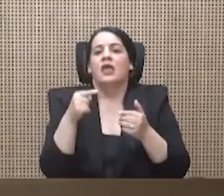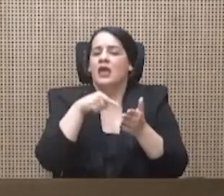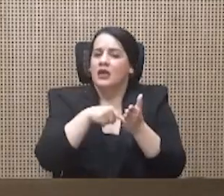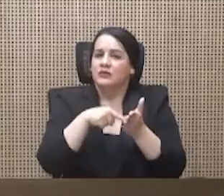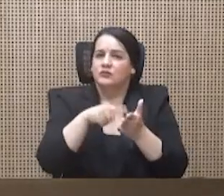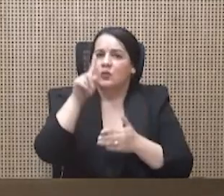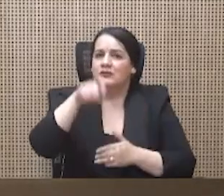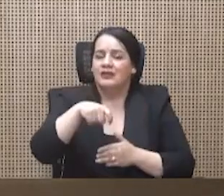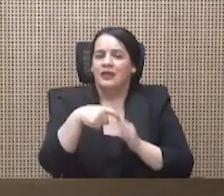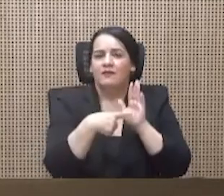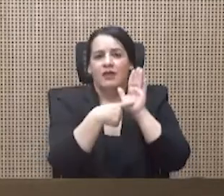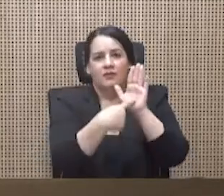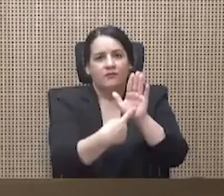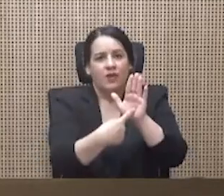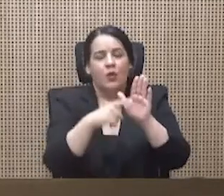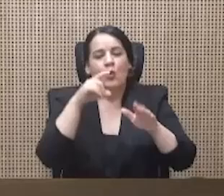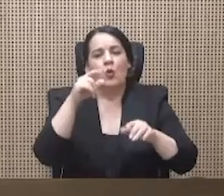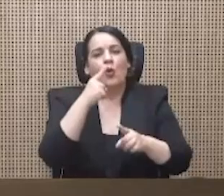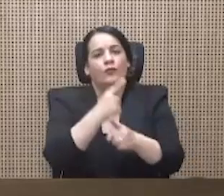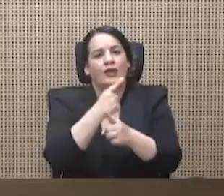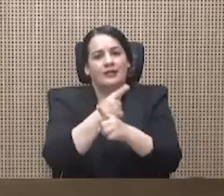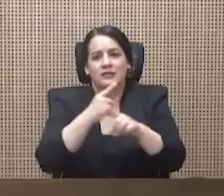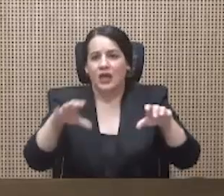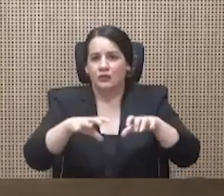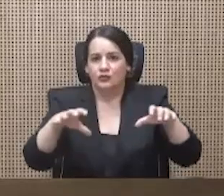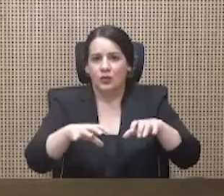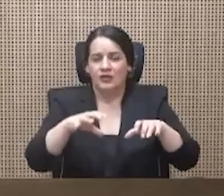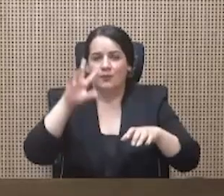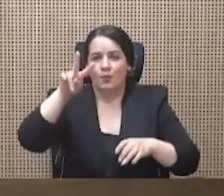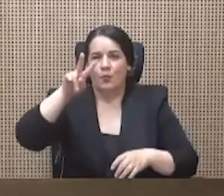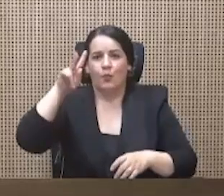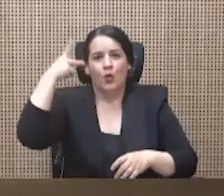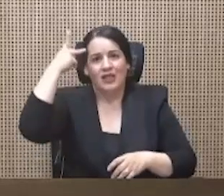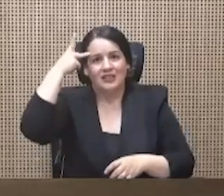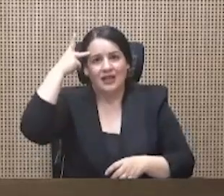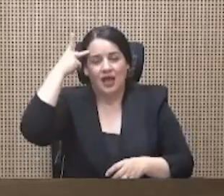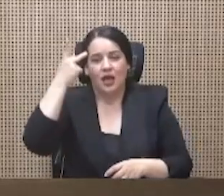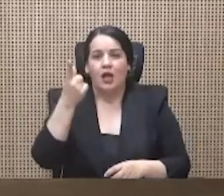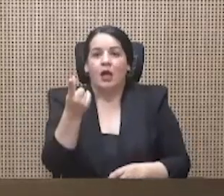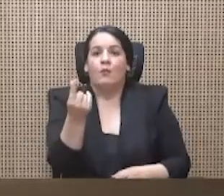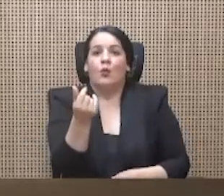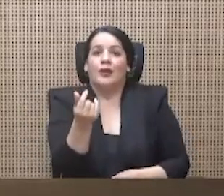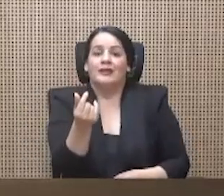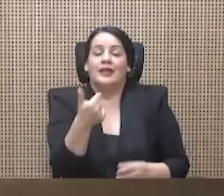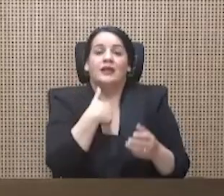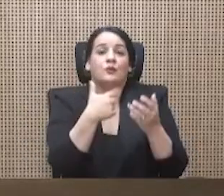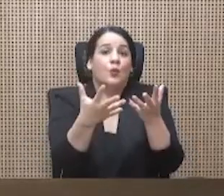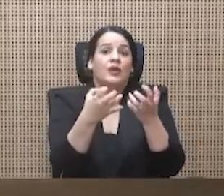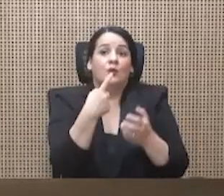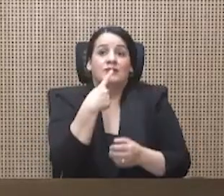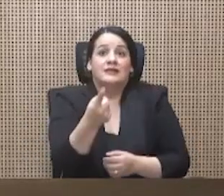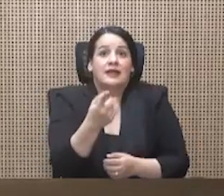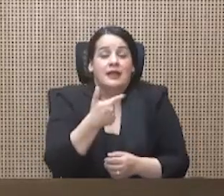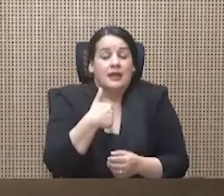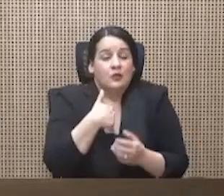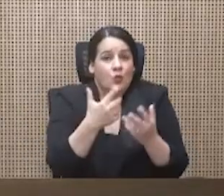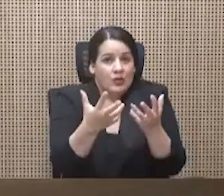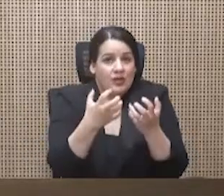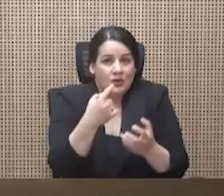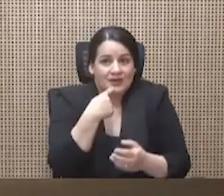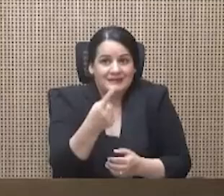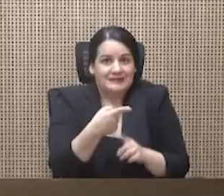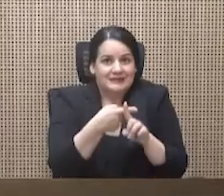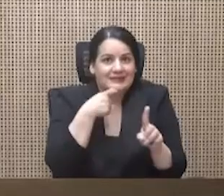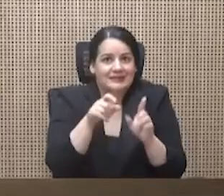en las correctas acciones de la política monetaria. Pues permítame indicarle que me atrevo a decir que desde